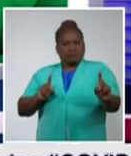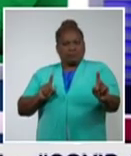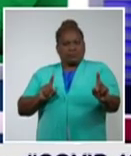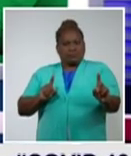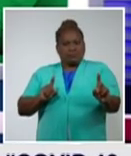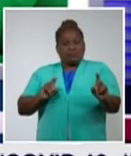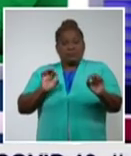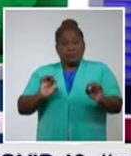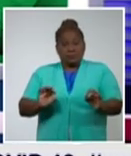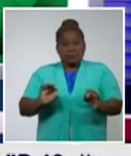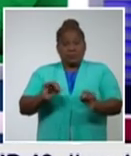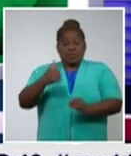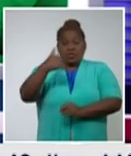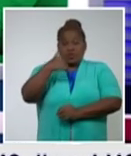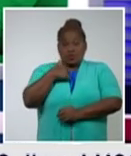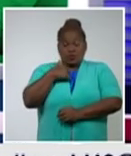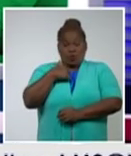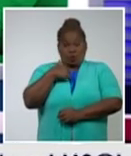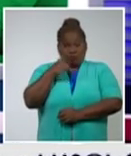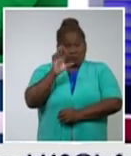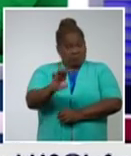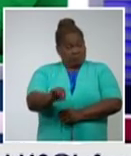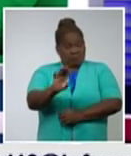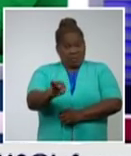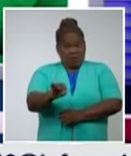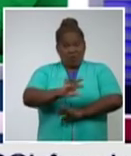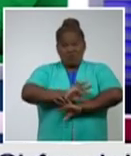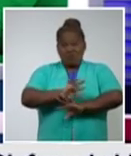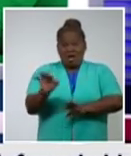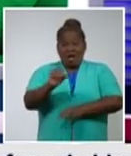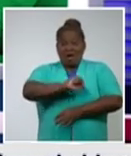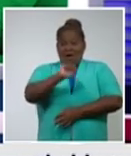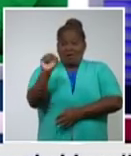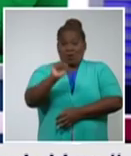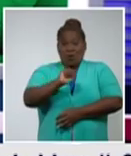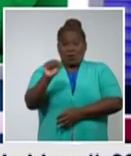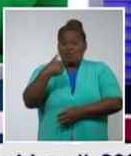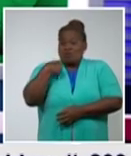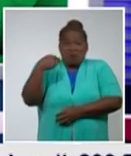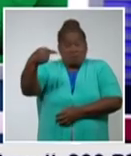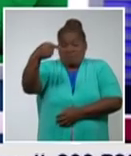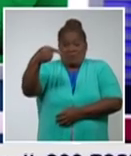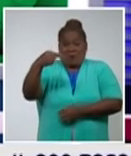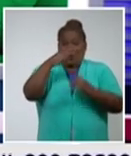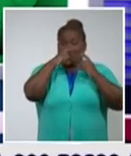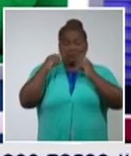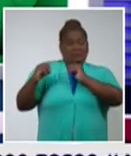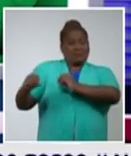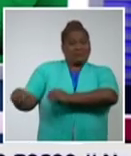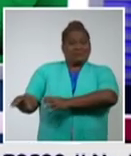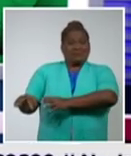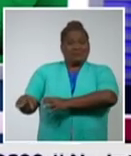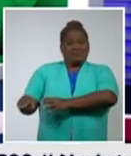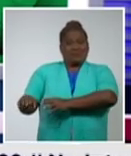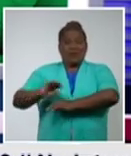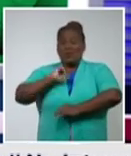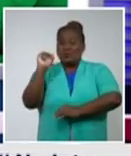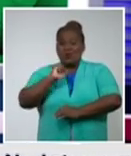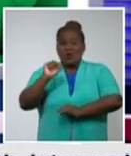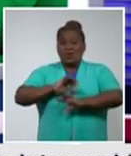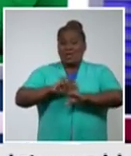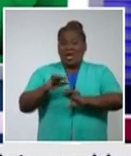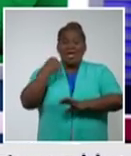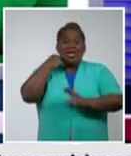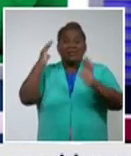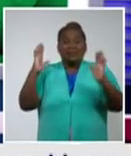primero que el día que ya se logre no lo voy a usar de momento, que no creo que sea este año, yo lo